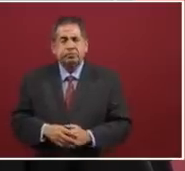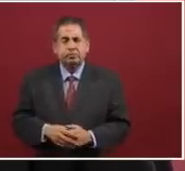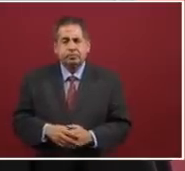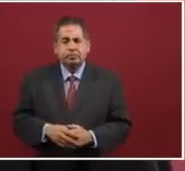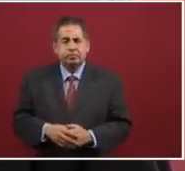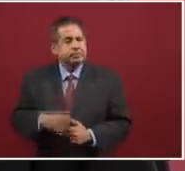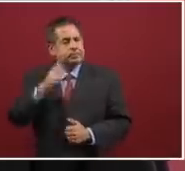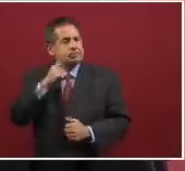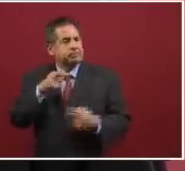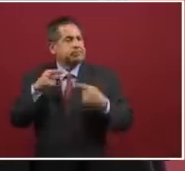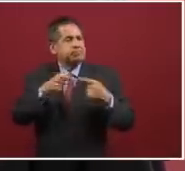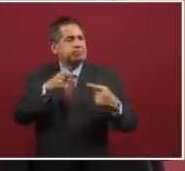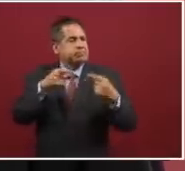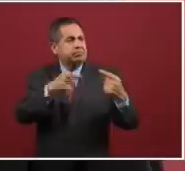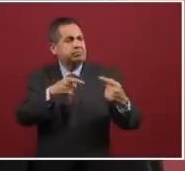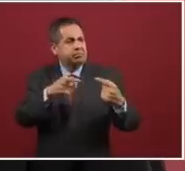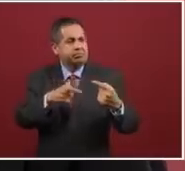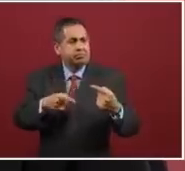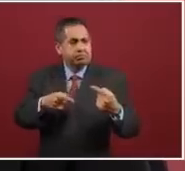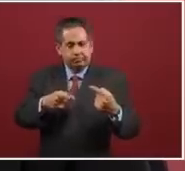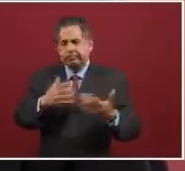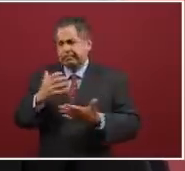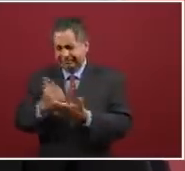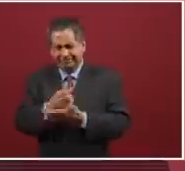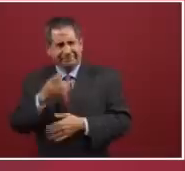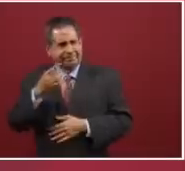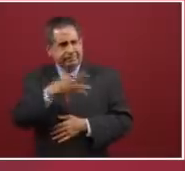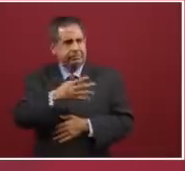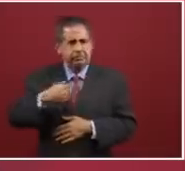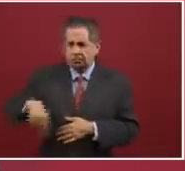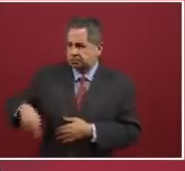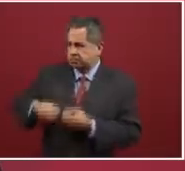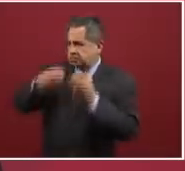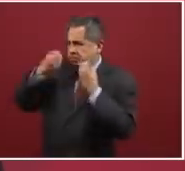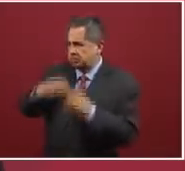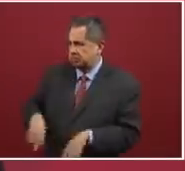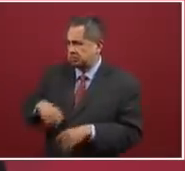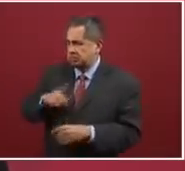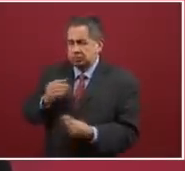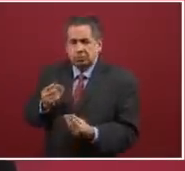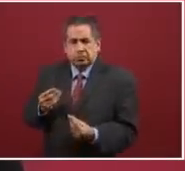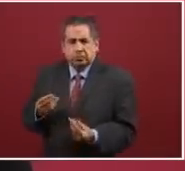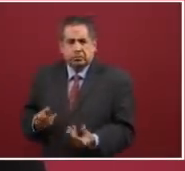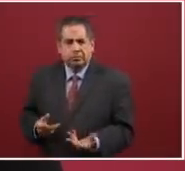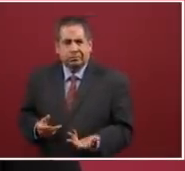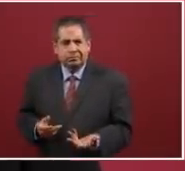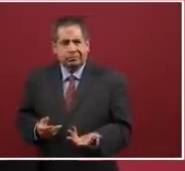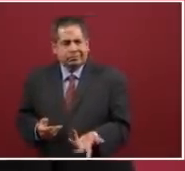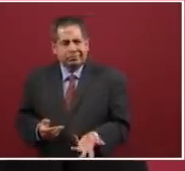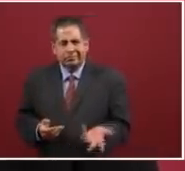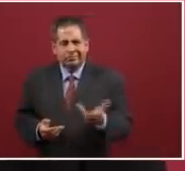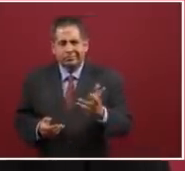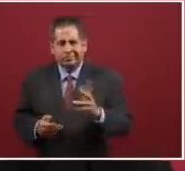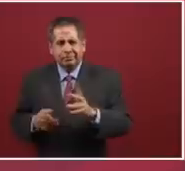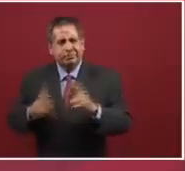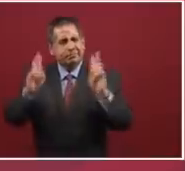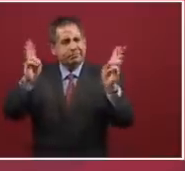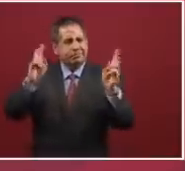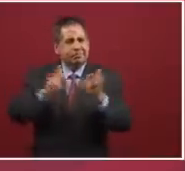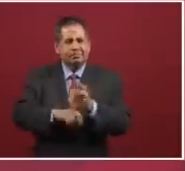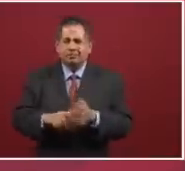una batalla que nos costaría muchísimo. Por eso se habla de triunfo pírrico.